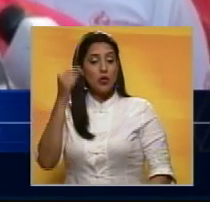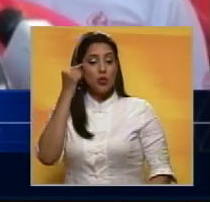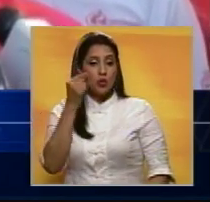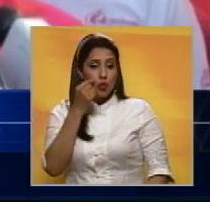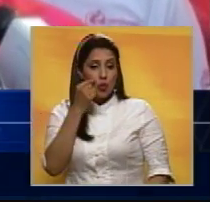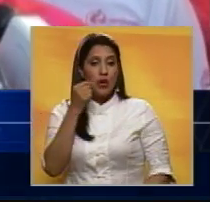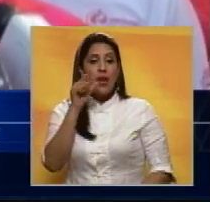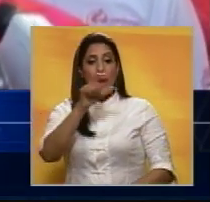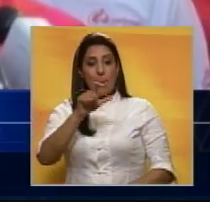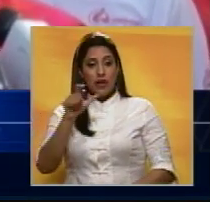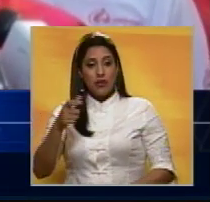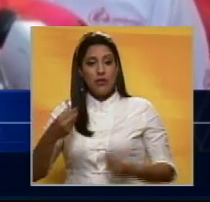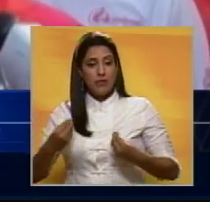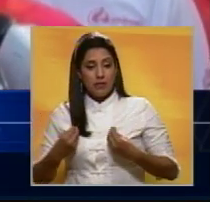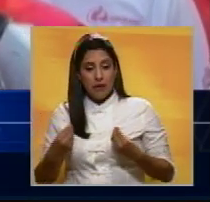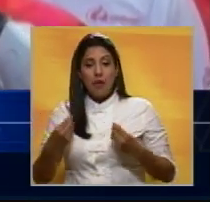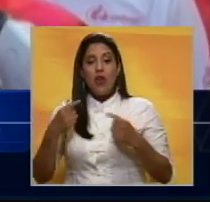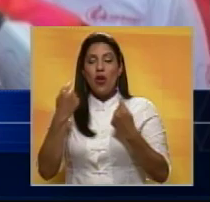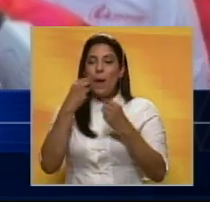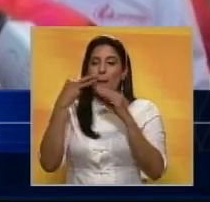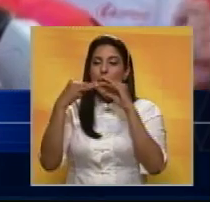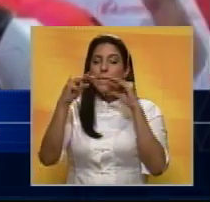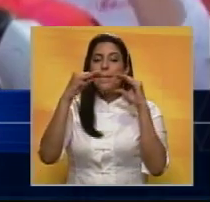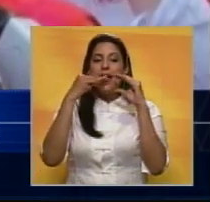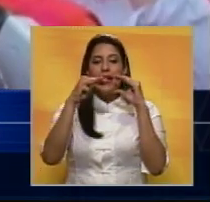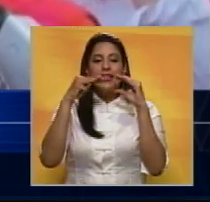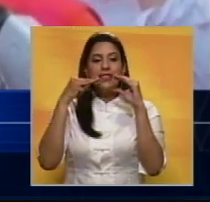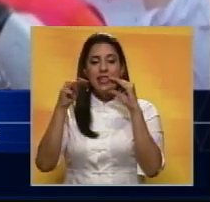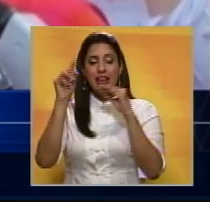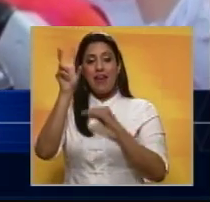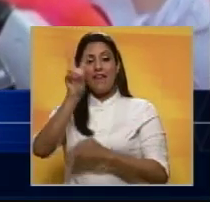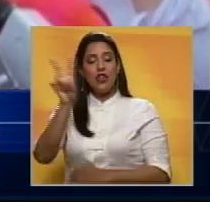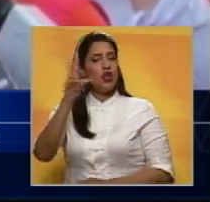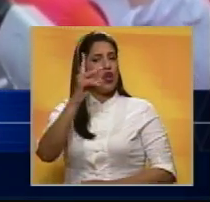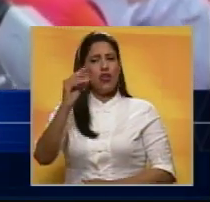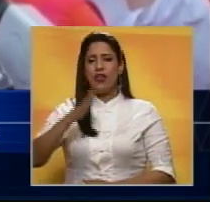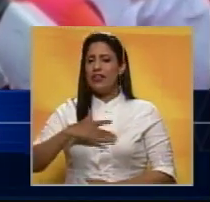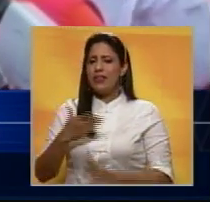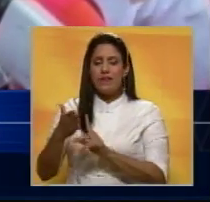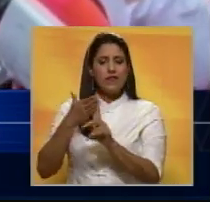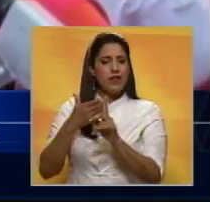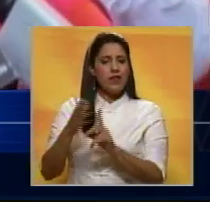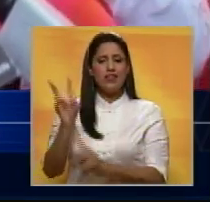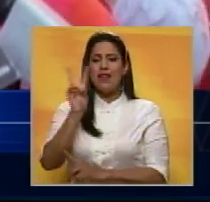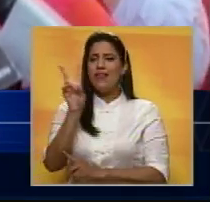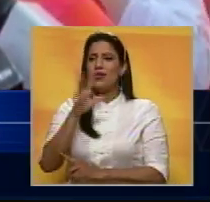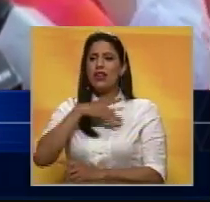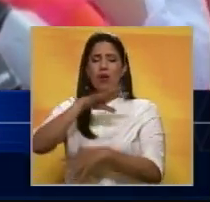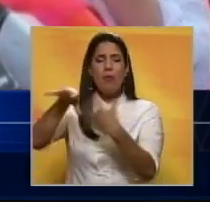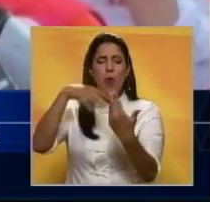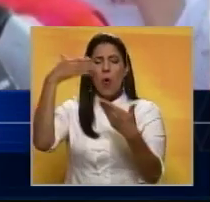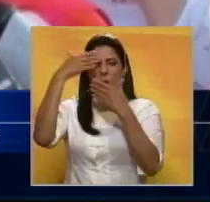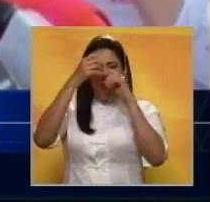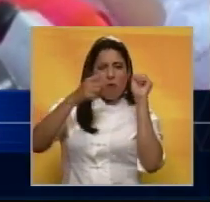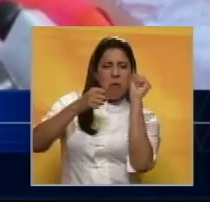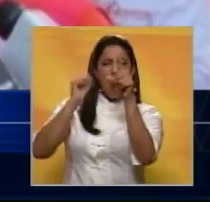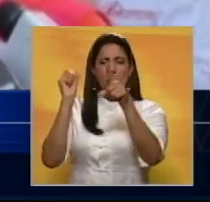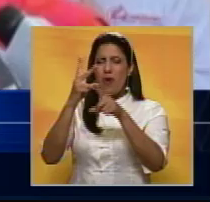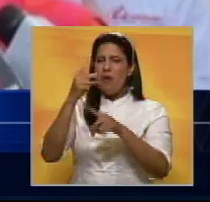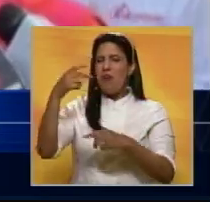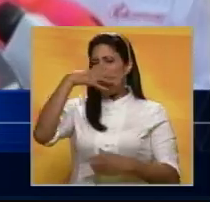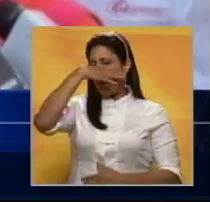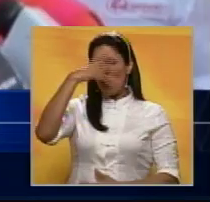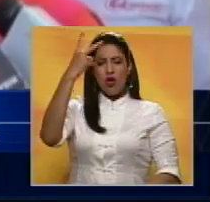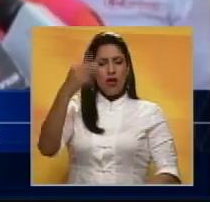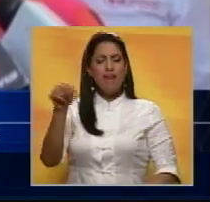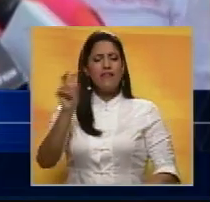los parianos, dando un mensaje de que Venezuela no quiere violencia, Venezuela no quiere guarimbas, Venezuela no quiere terrorismo,